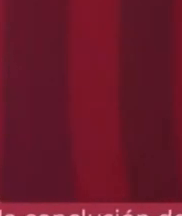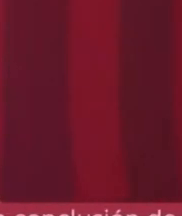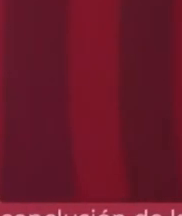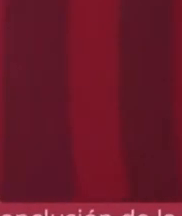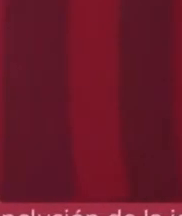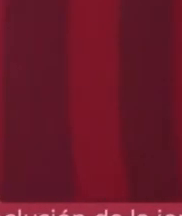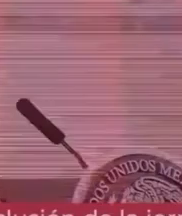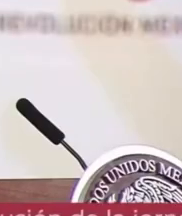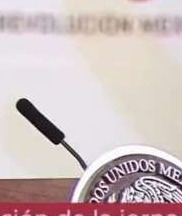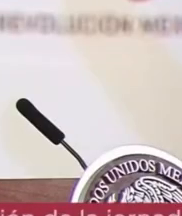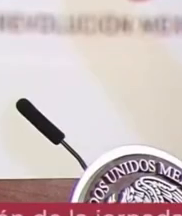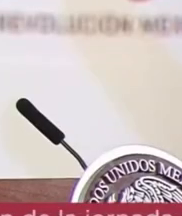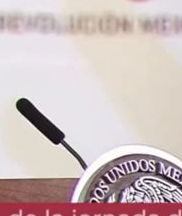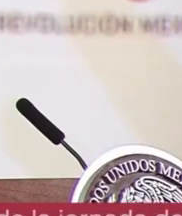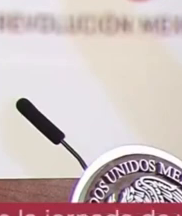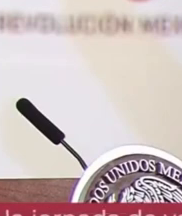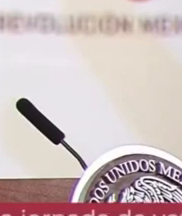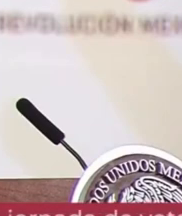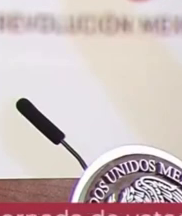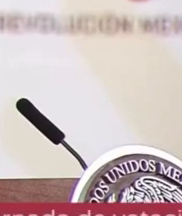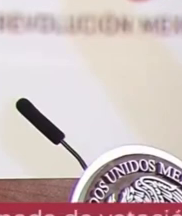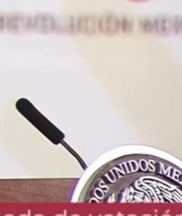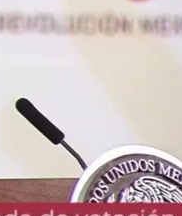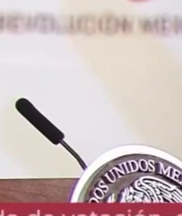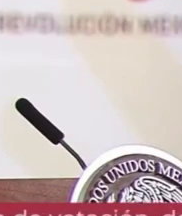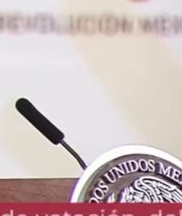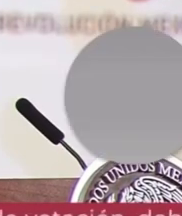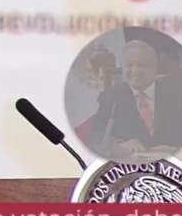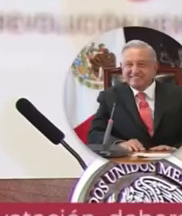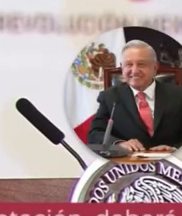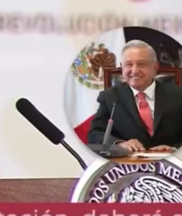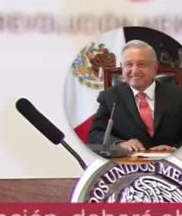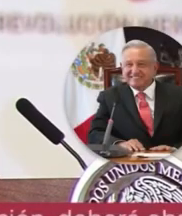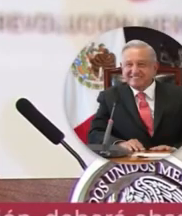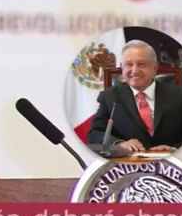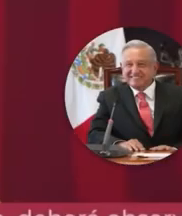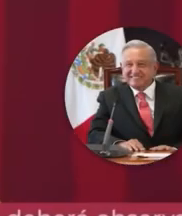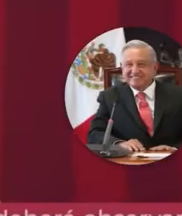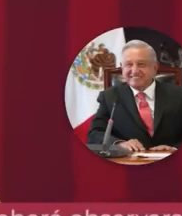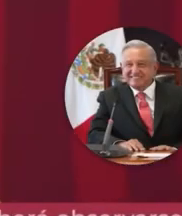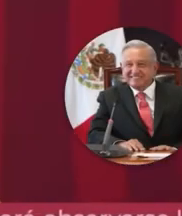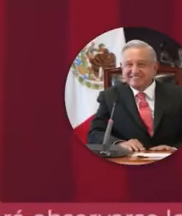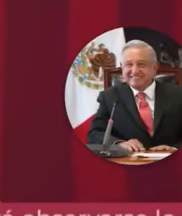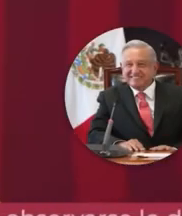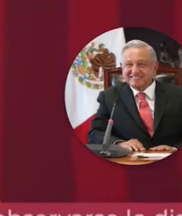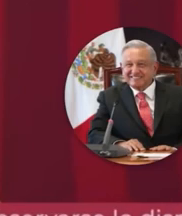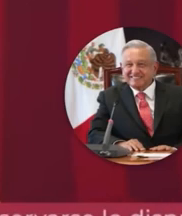México. O sea, no se puede trasladar al extranjero.